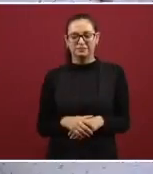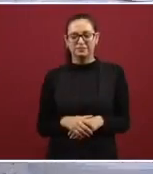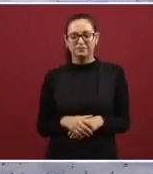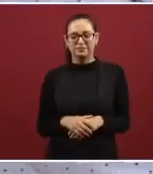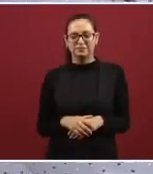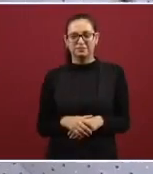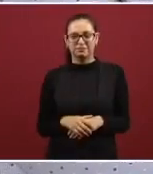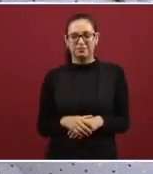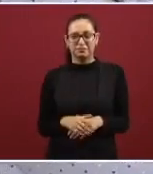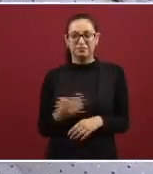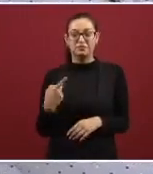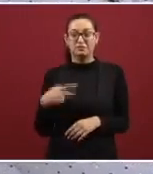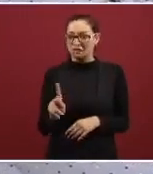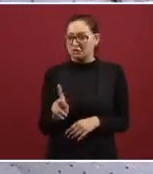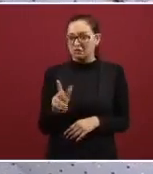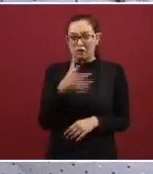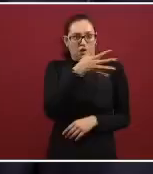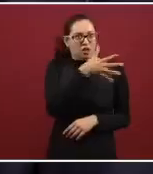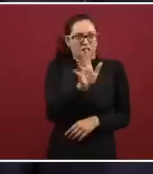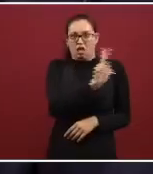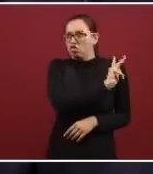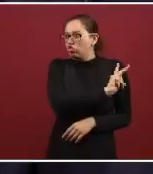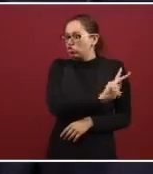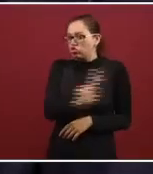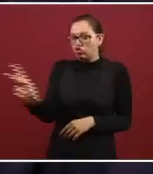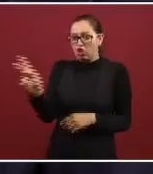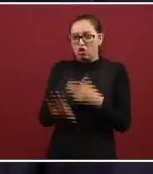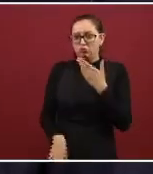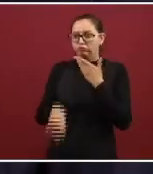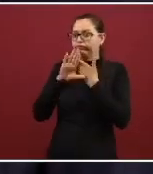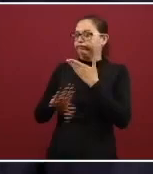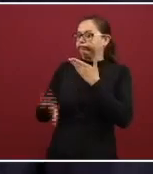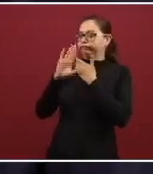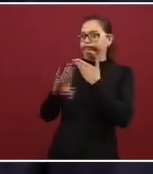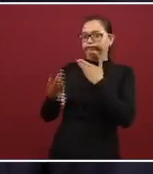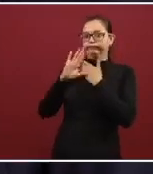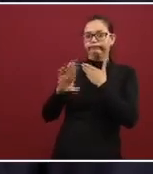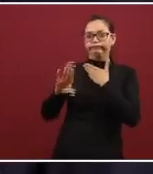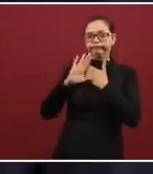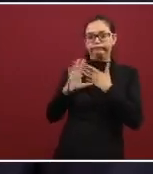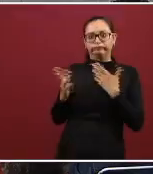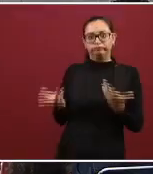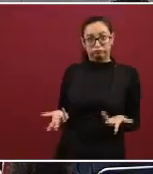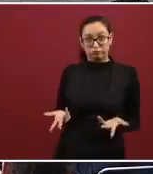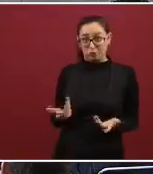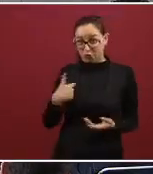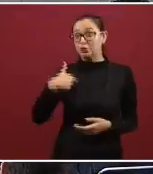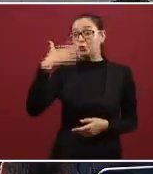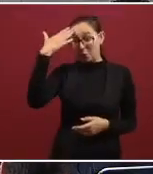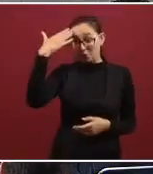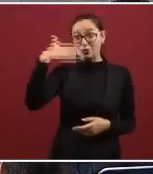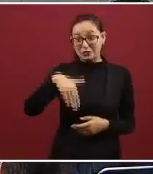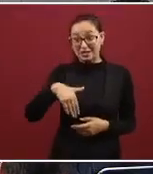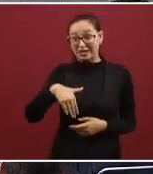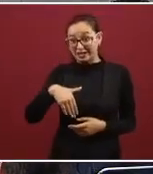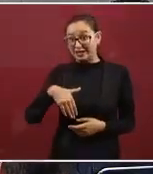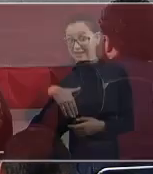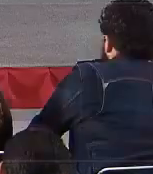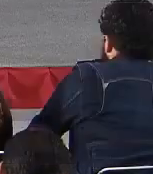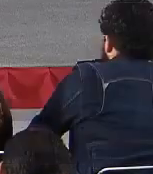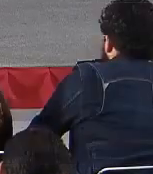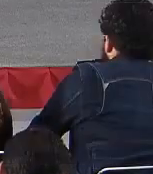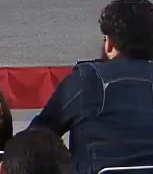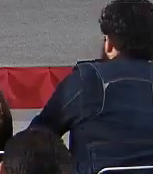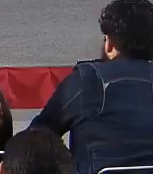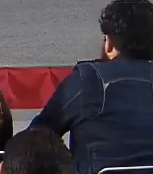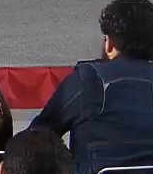Pero general, ¿no? O sea, pues yo ya llevo tiempo en esto, yo ya sé cuándo hay